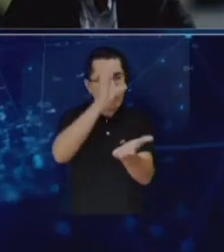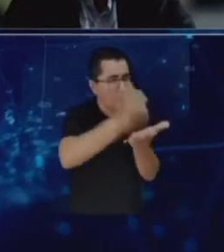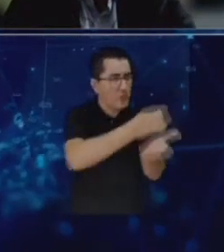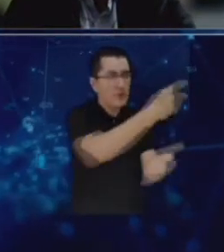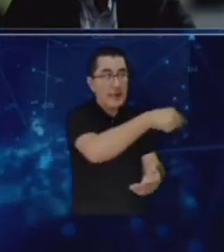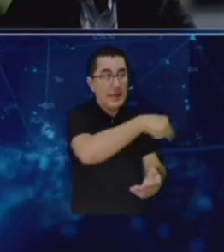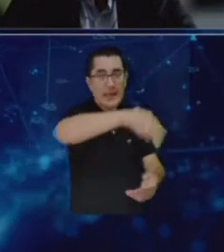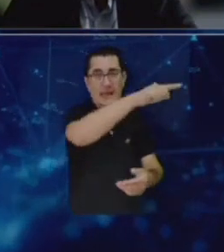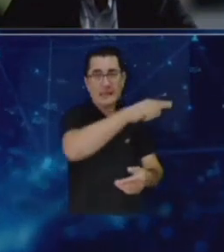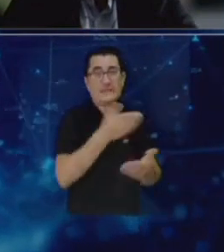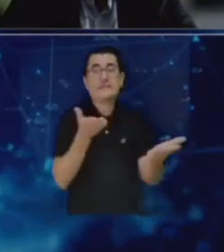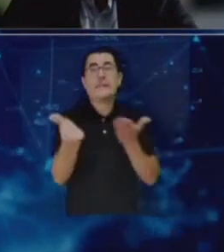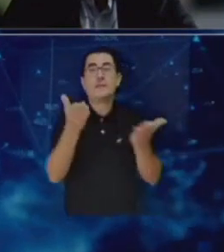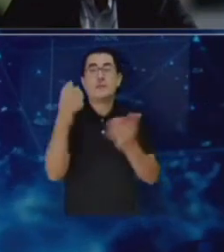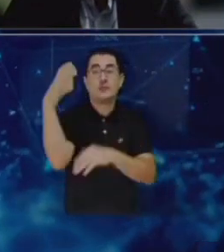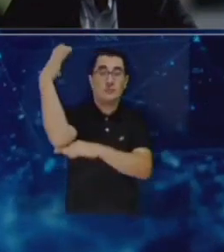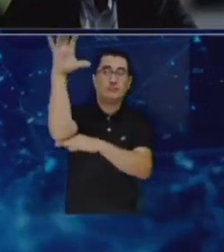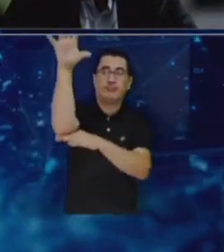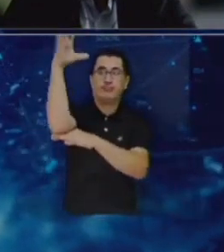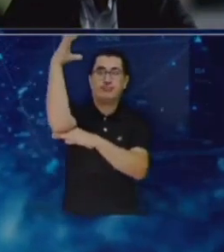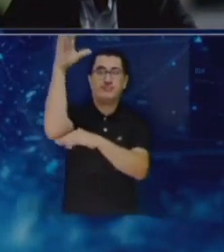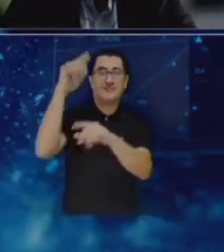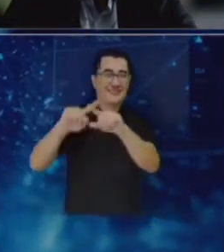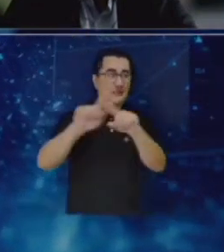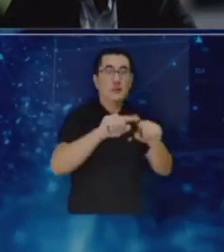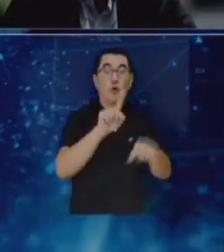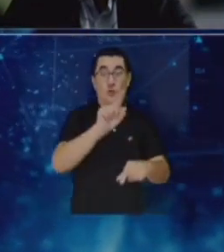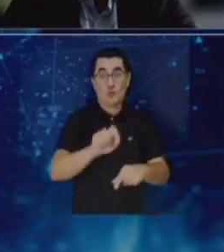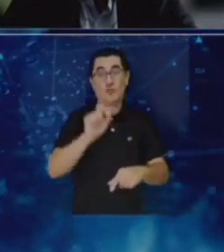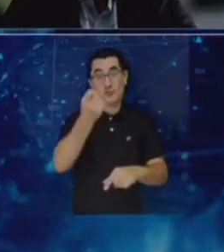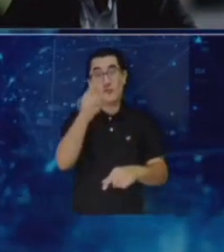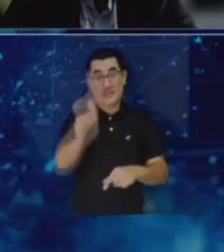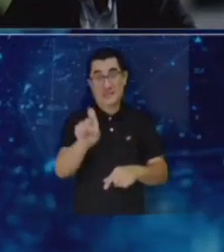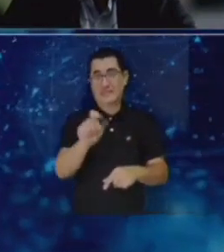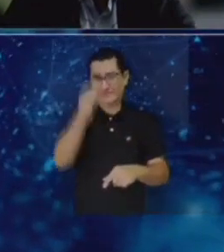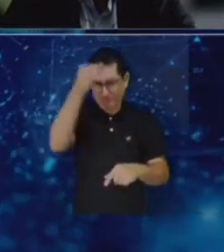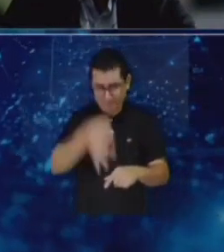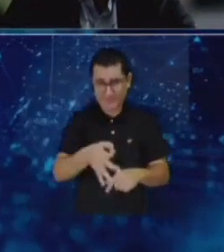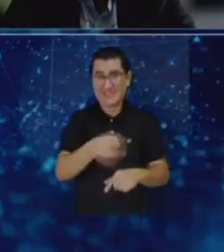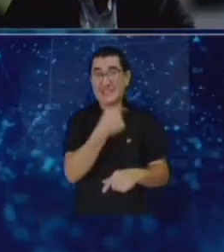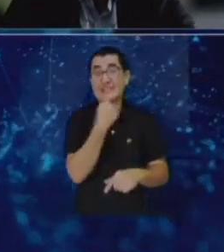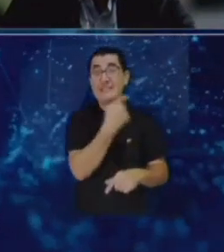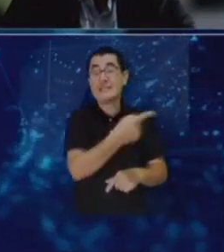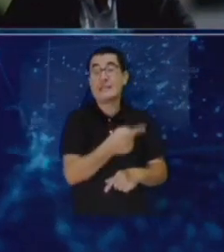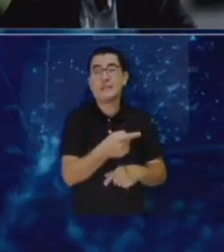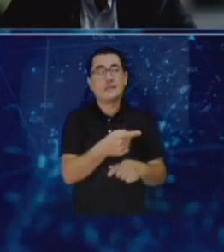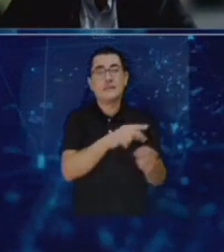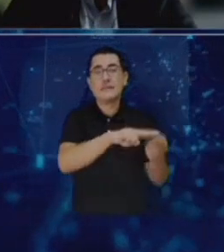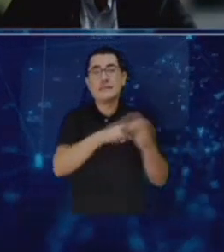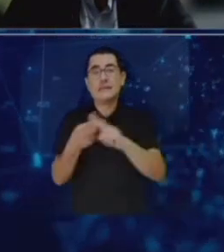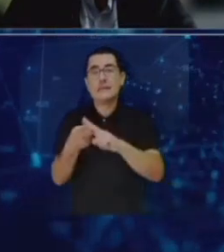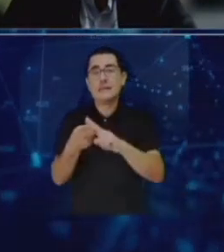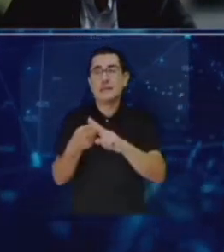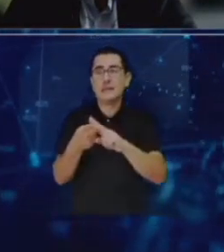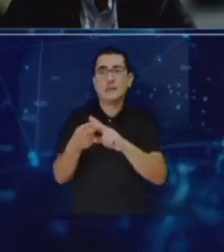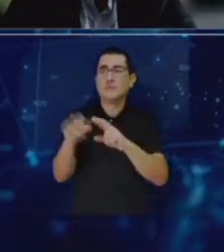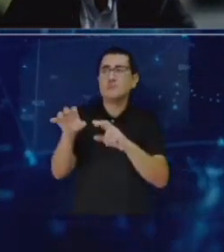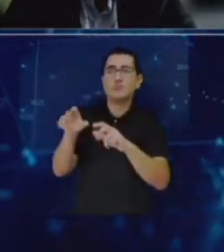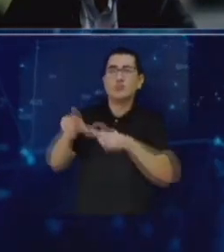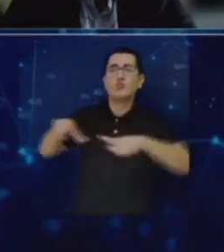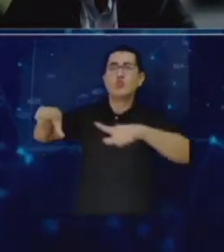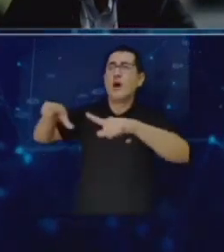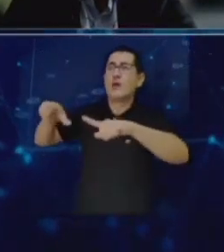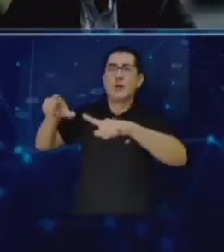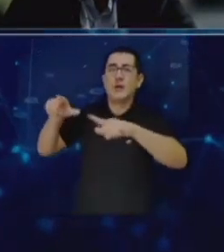con servicios satelitales. Para el 1.16, en particular, en lo que se refiere a las estaciones móviles ESIM para